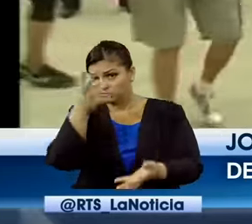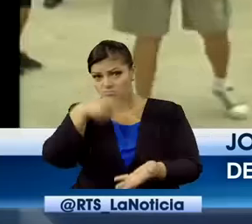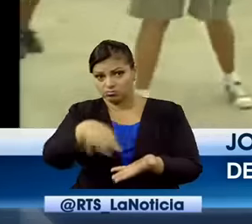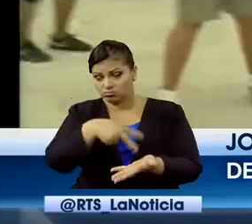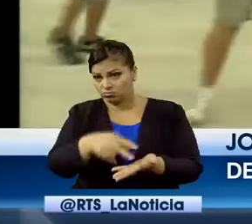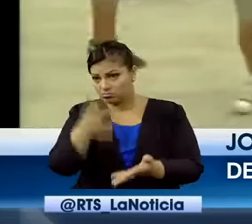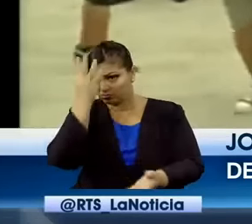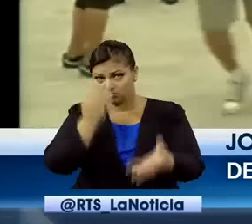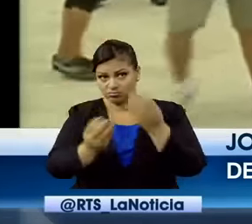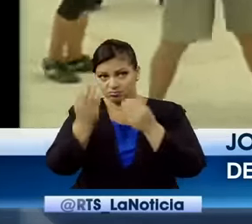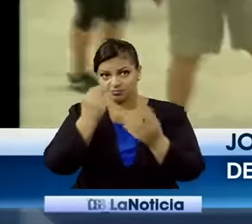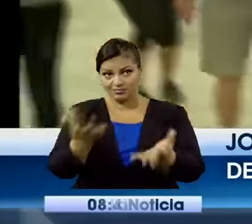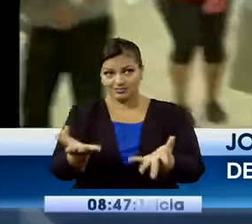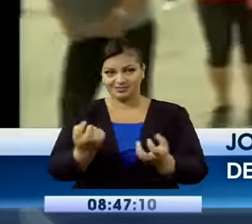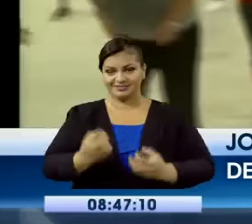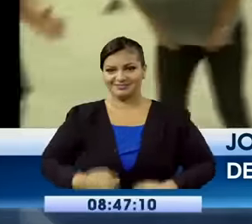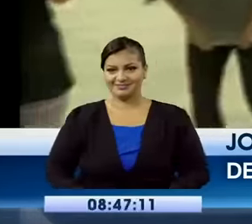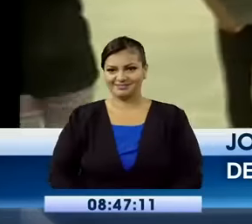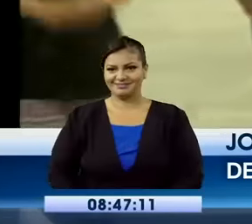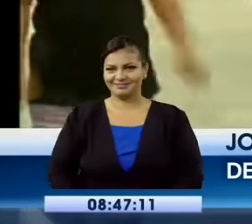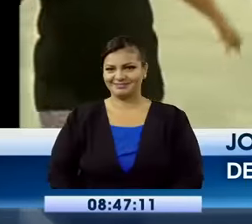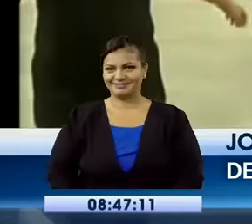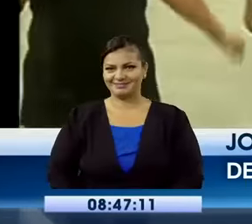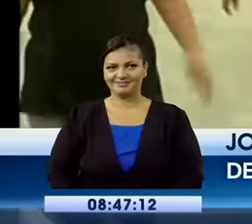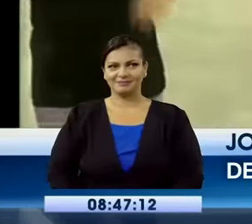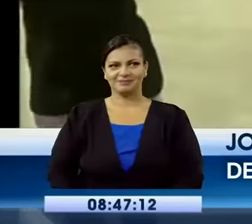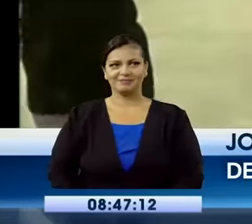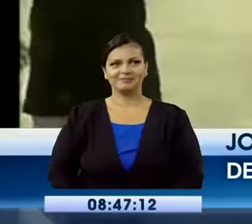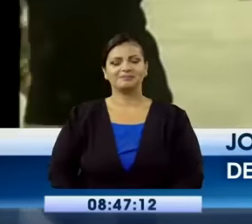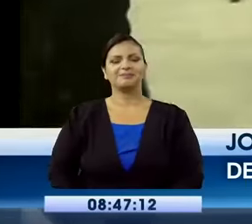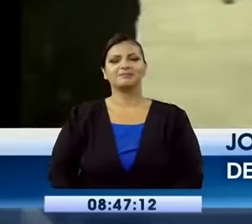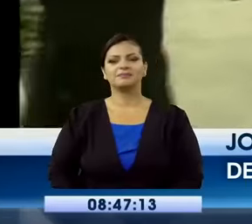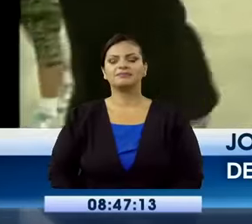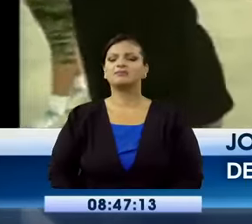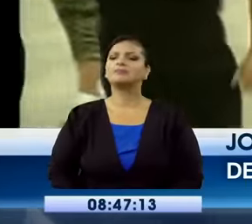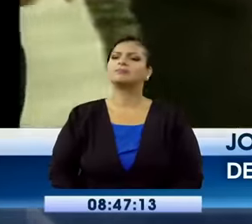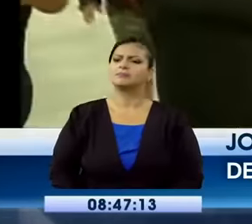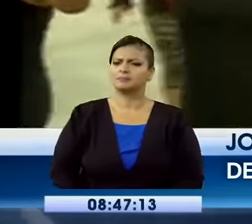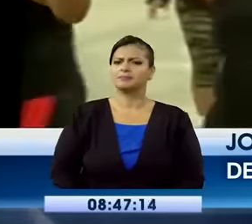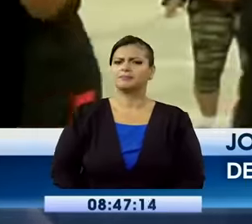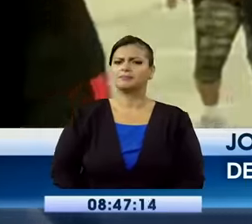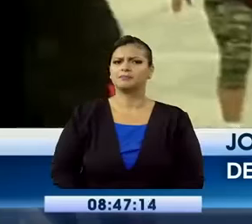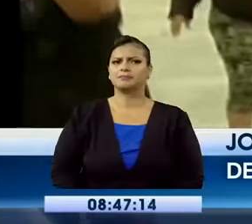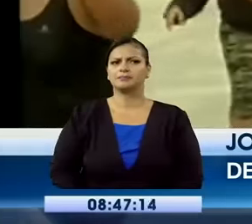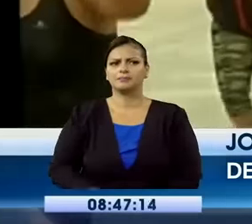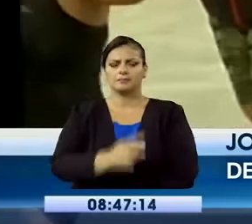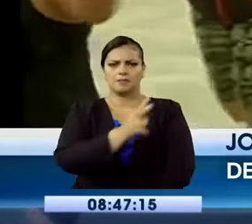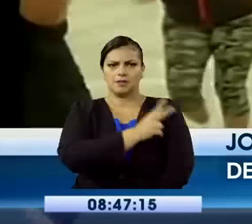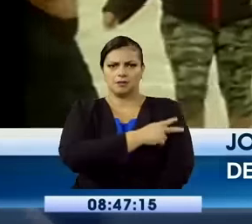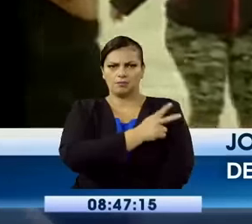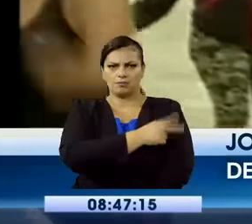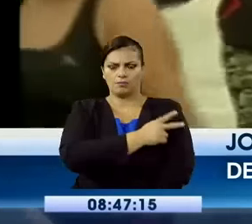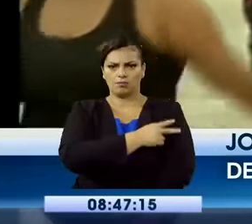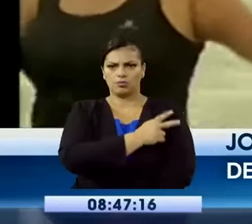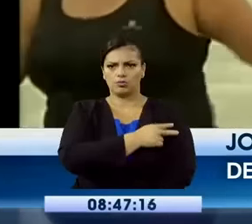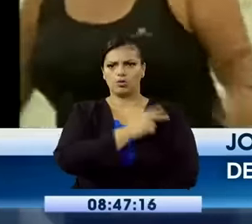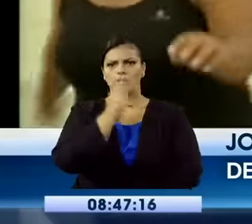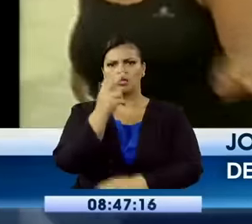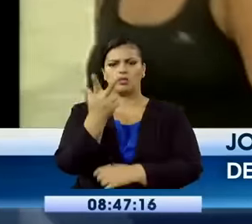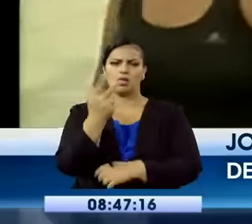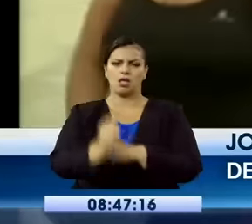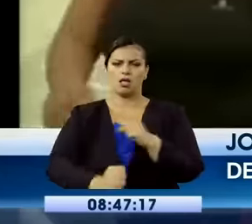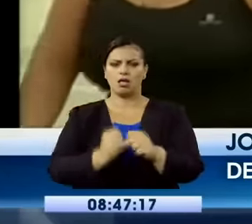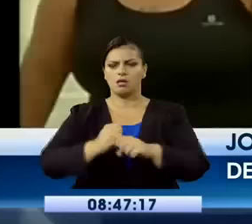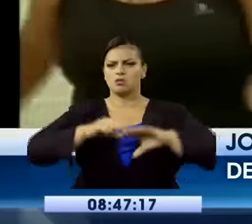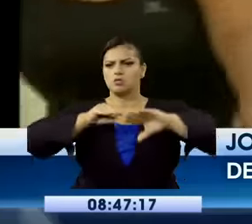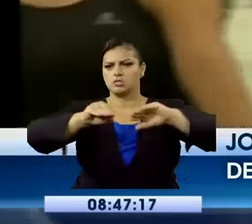con ellos y más por salud. ¿Qué tiempo dedicándose a esto? Yo en sí llevo ya 3 años. ¿3 años? Uh-huh. Pero ya